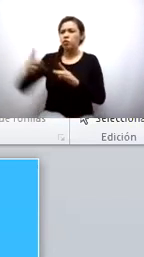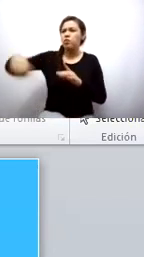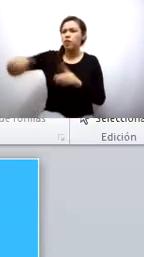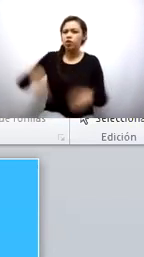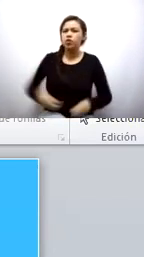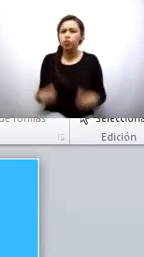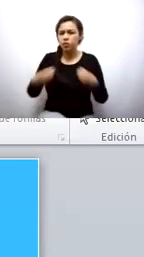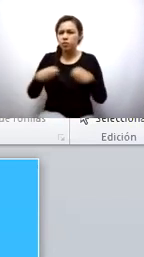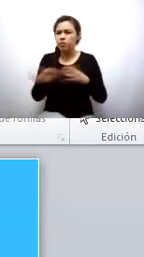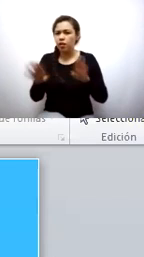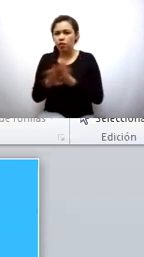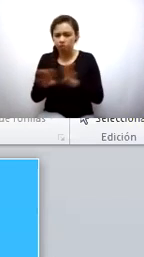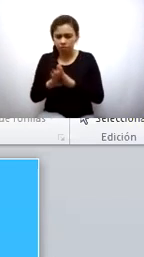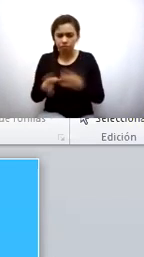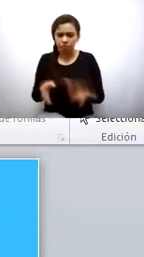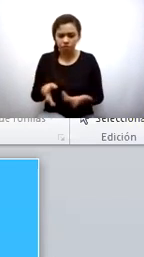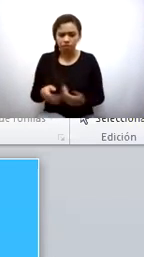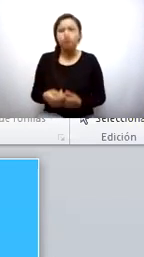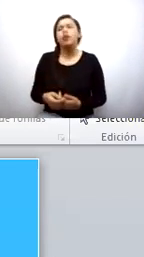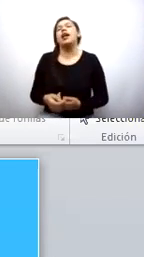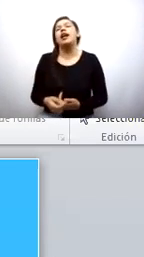chicos. De alguna manera no podemos